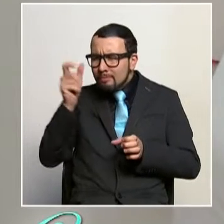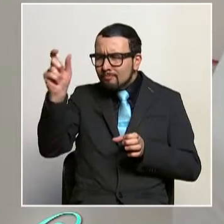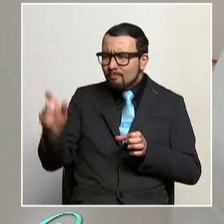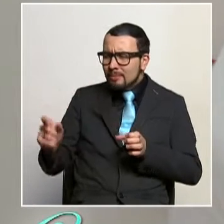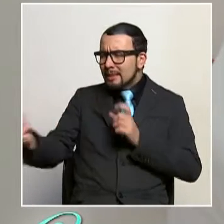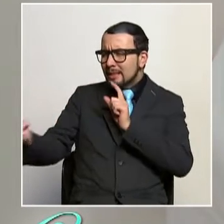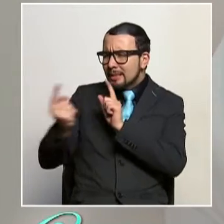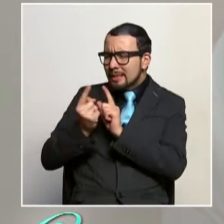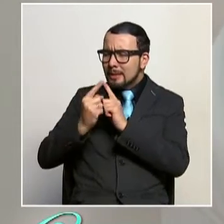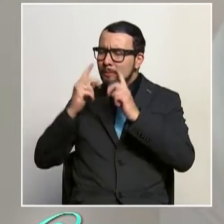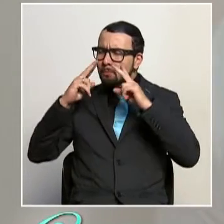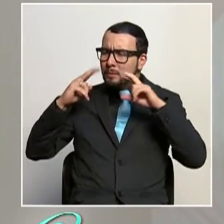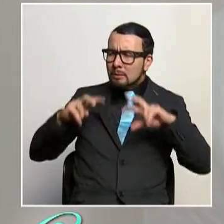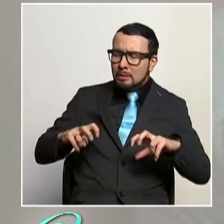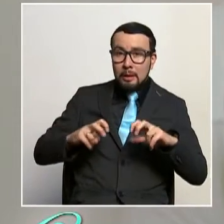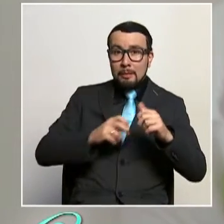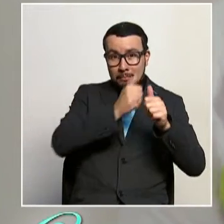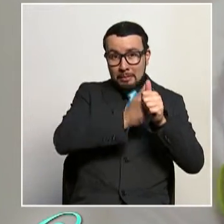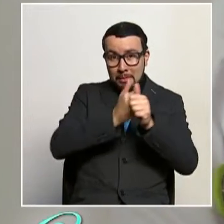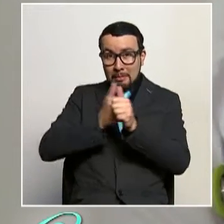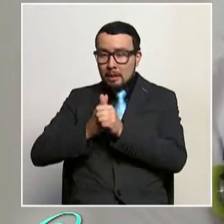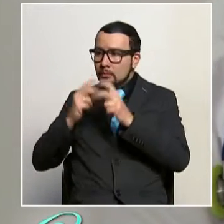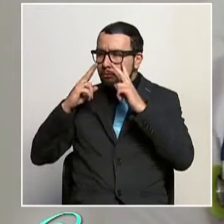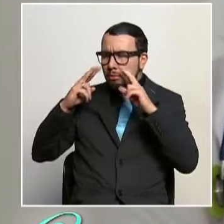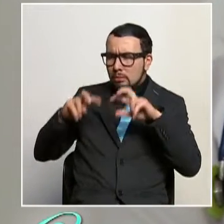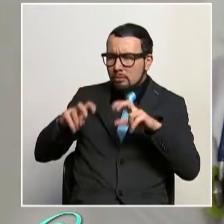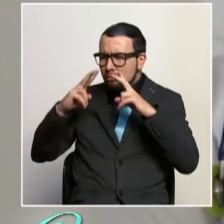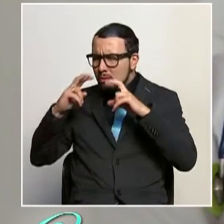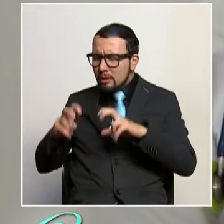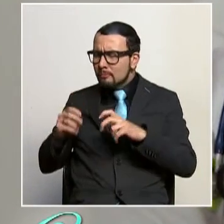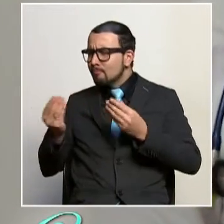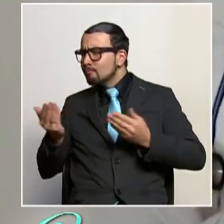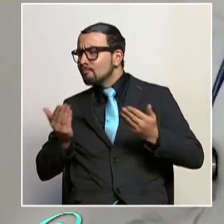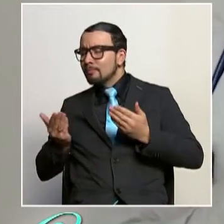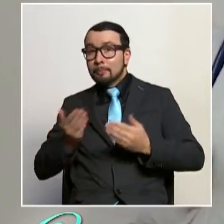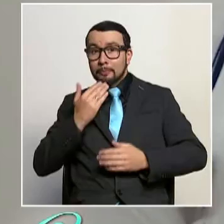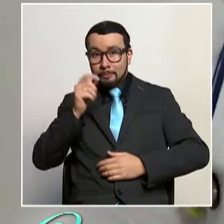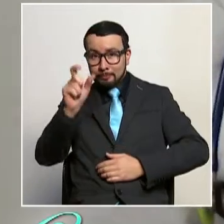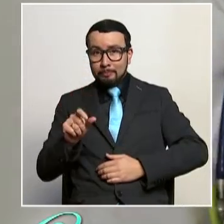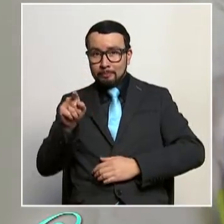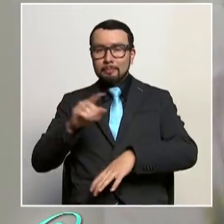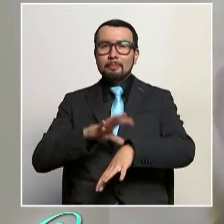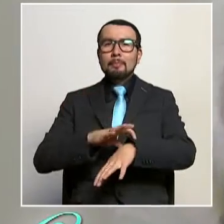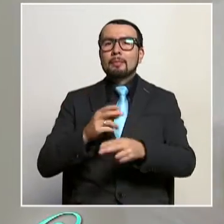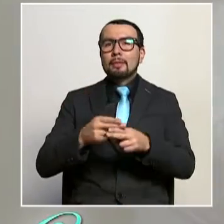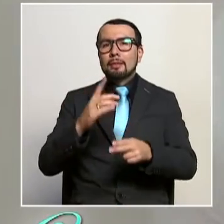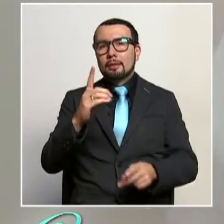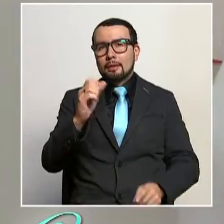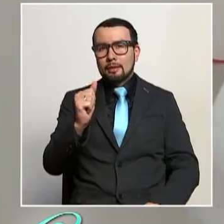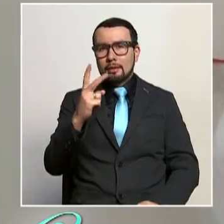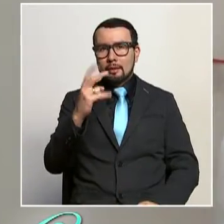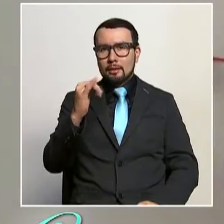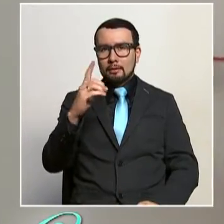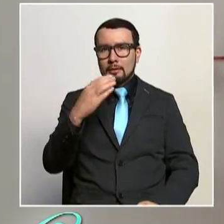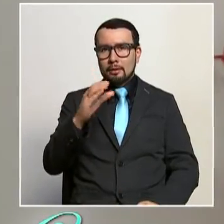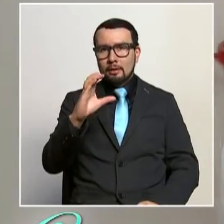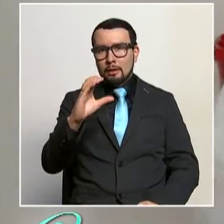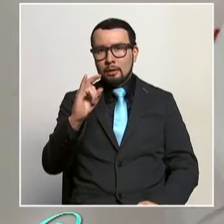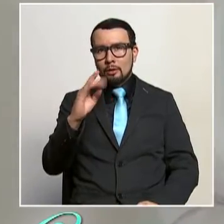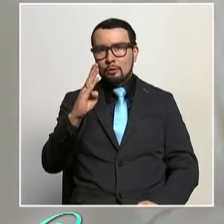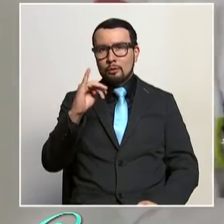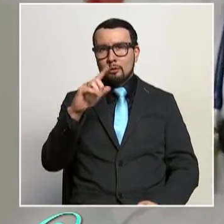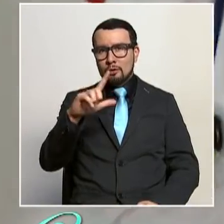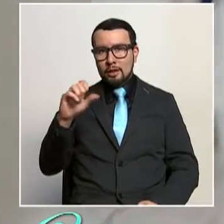atender a un paciente. Y vamos a escuchar esta historia clínica con el doctor David Cubillos, pero me acompañan el doctor